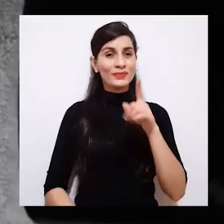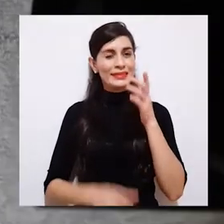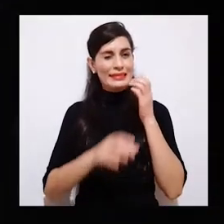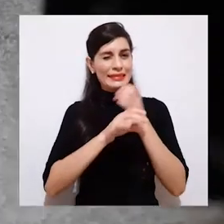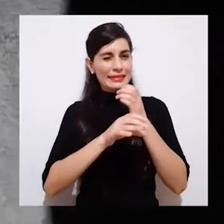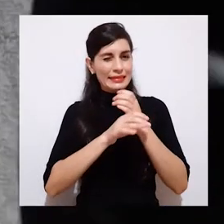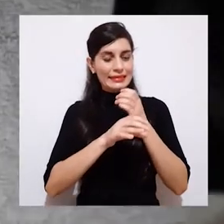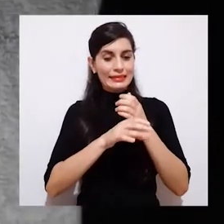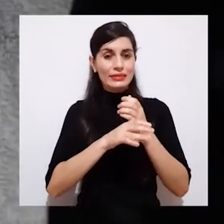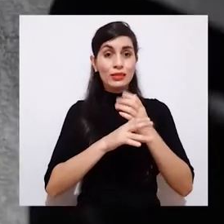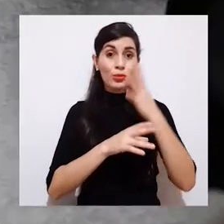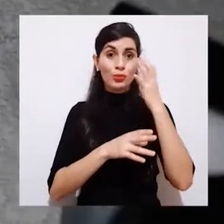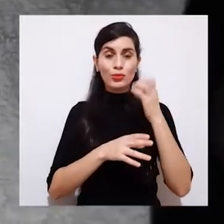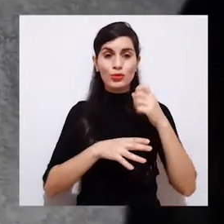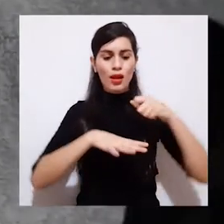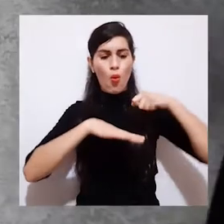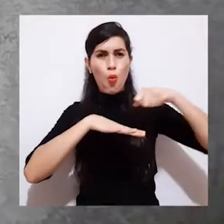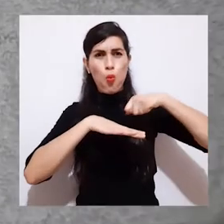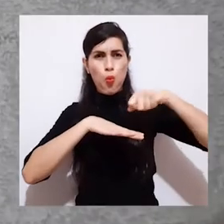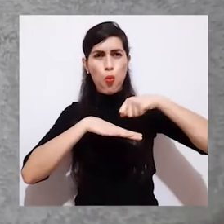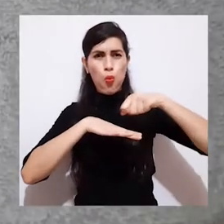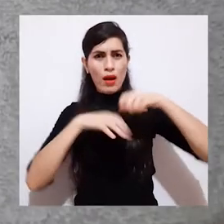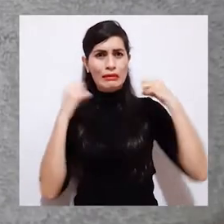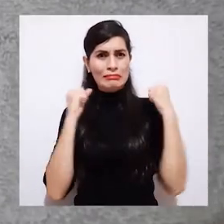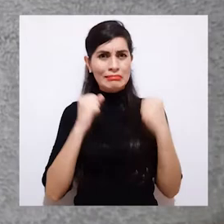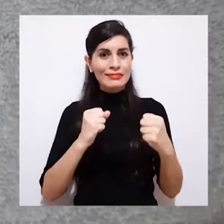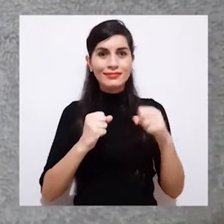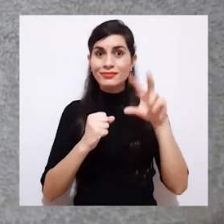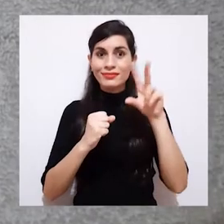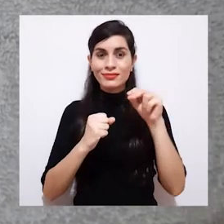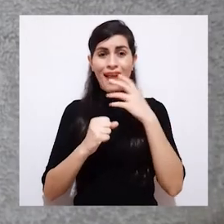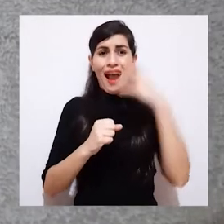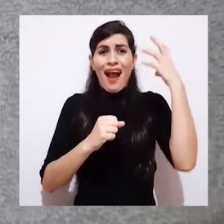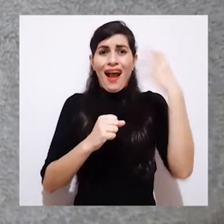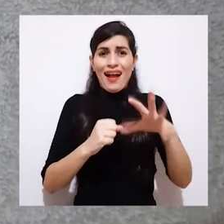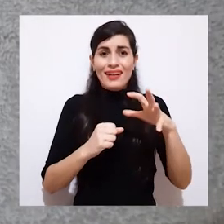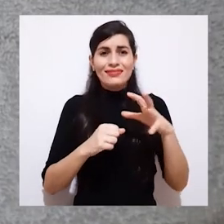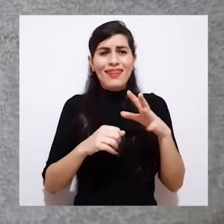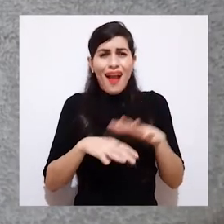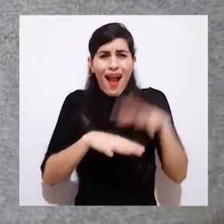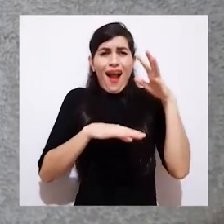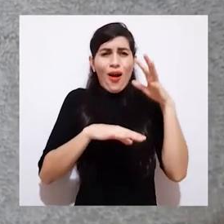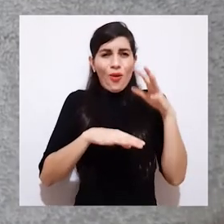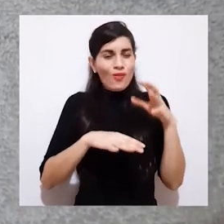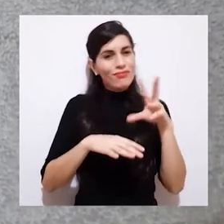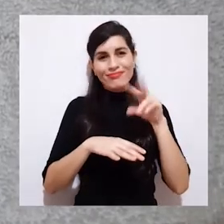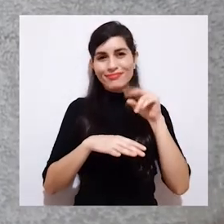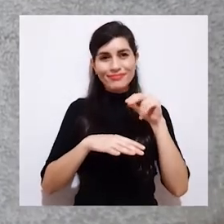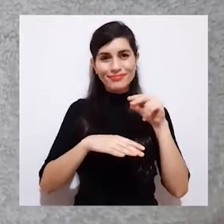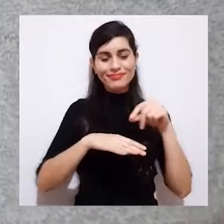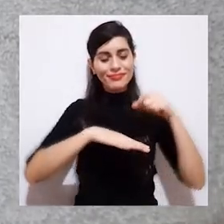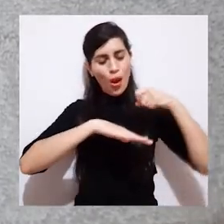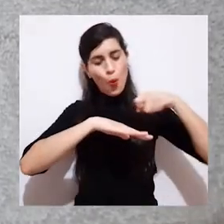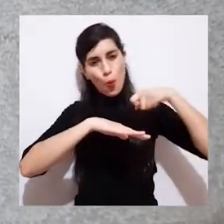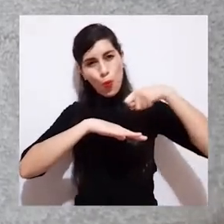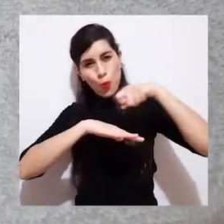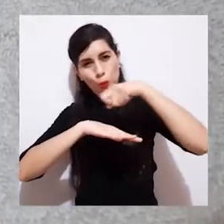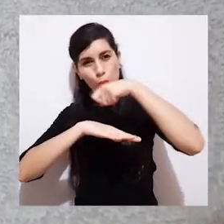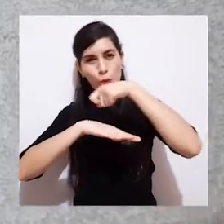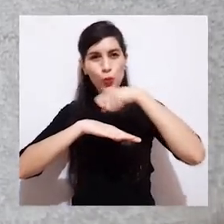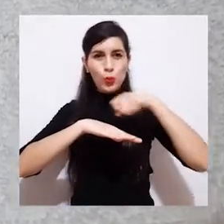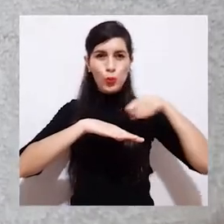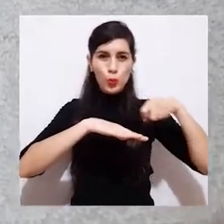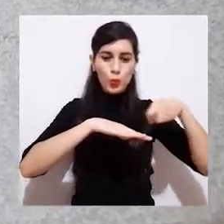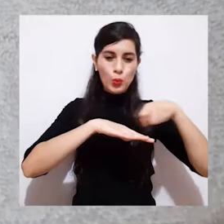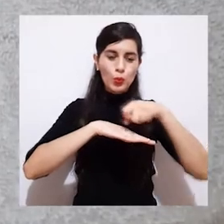Tengan mucho cuidado también con lo que es la temperatura del secador para que no se vayan a quemar, no acercarlo mucho. Recuerden que es aire caliente el